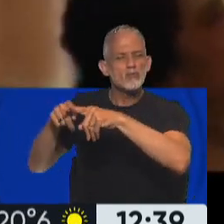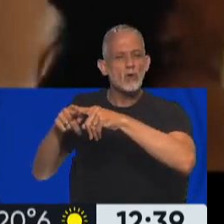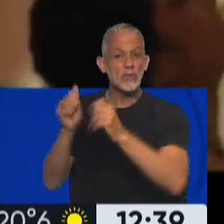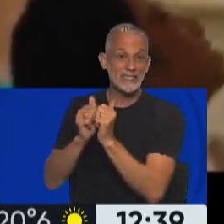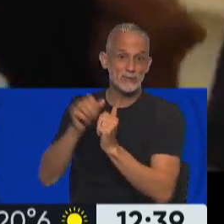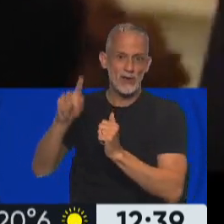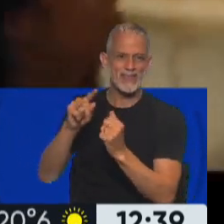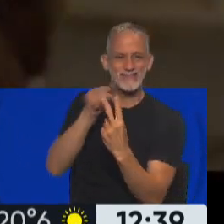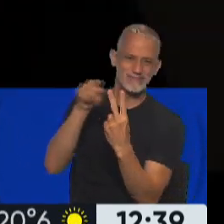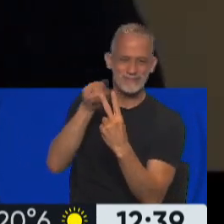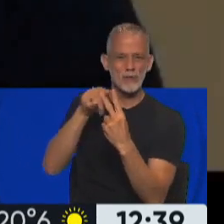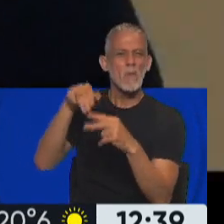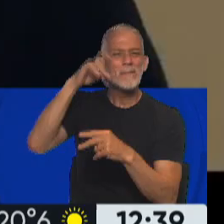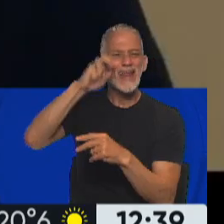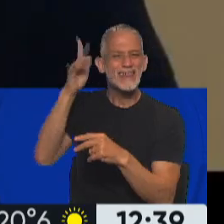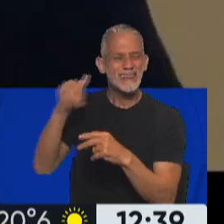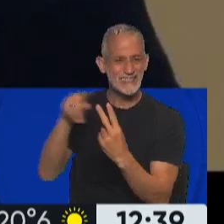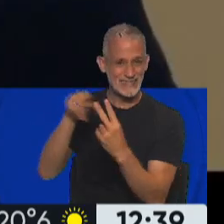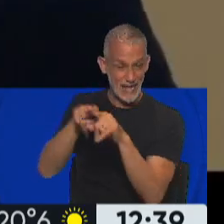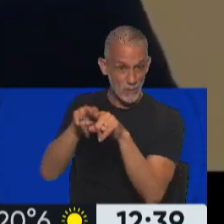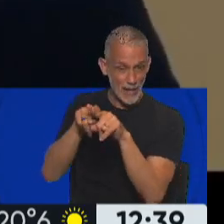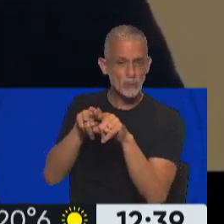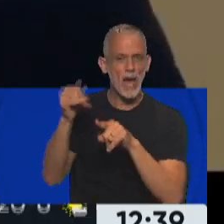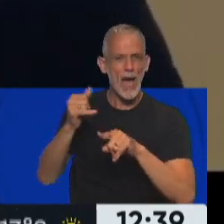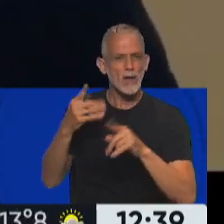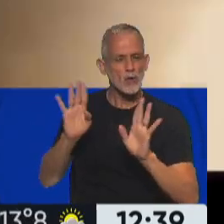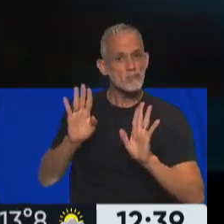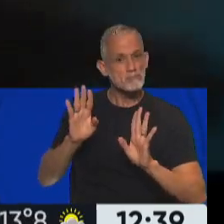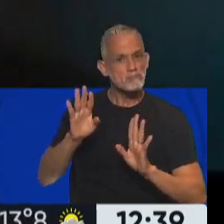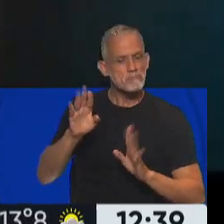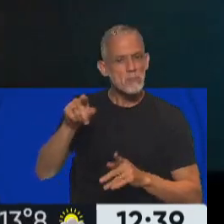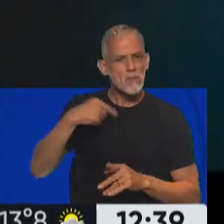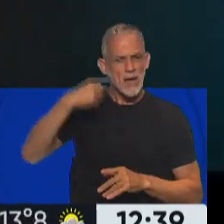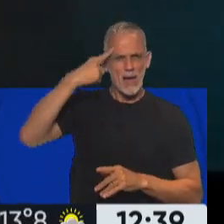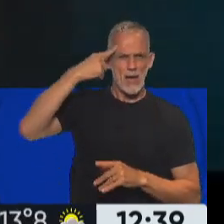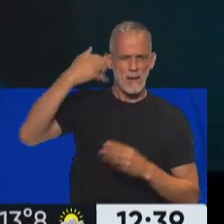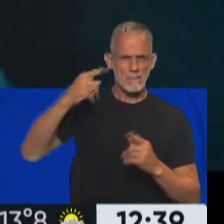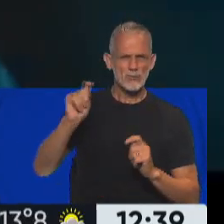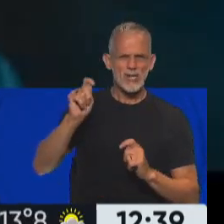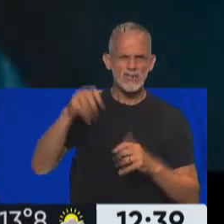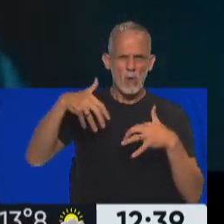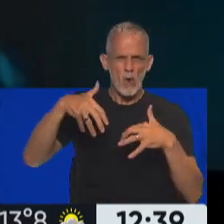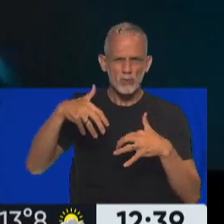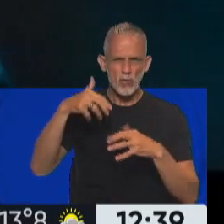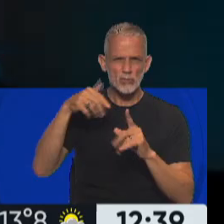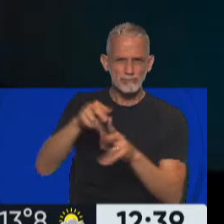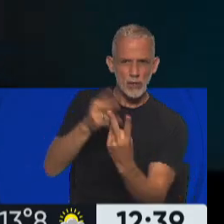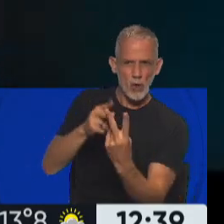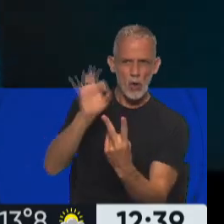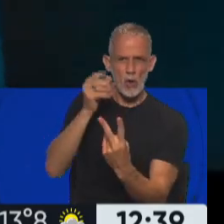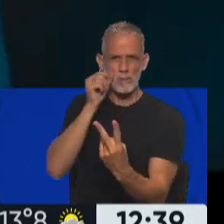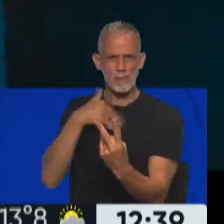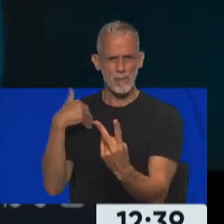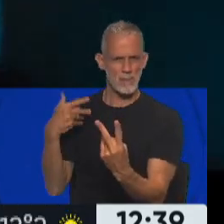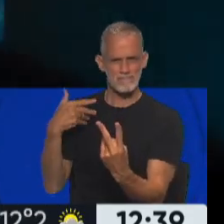de Lyle y Eric Menéndez, que tiene, bueno, muchísima réplica, porque además nos hace pensar quiénes son los monstruos verdaderos. Ellos, que desde un